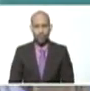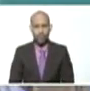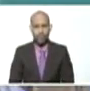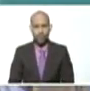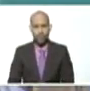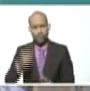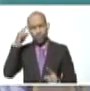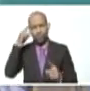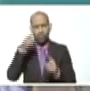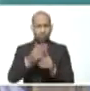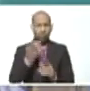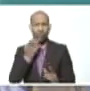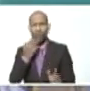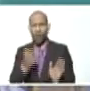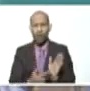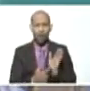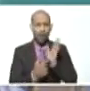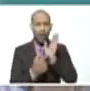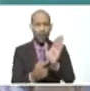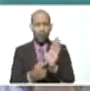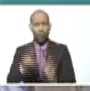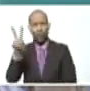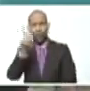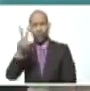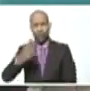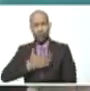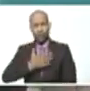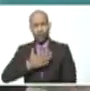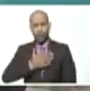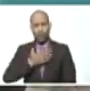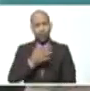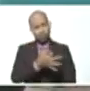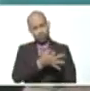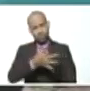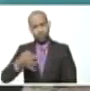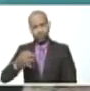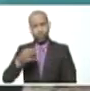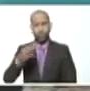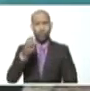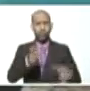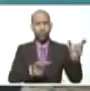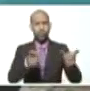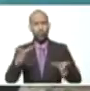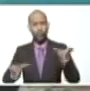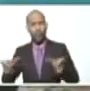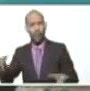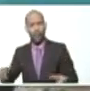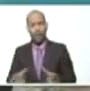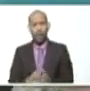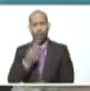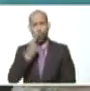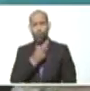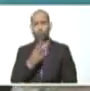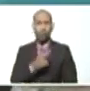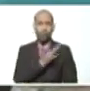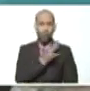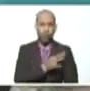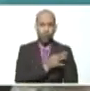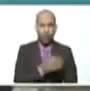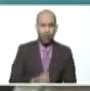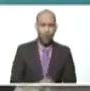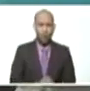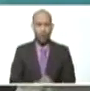Para que el ejemplo de venezolanidad, rectitud ciudadana, compromiso social y